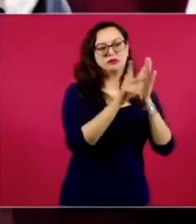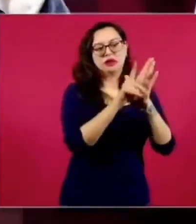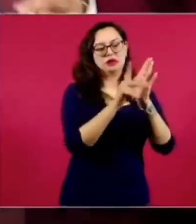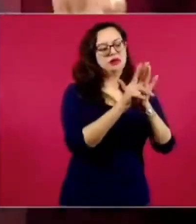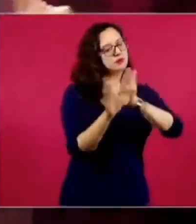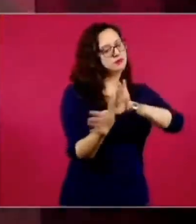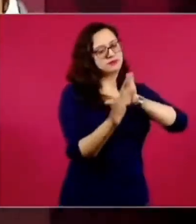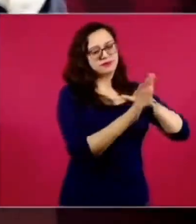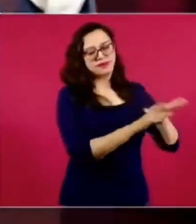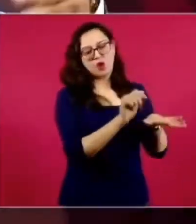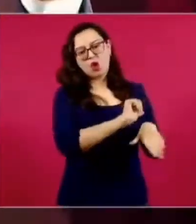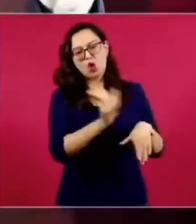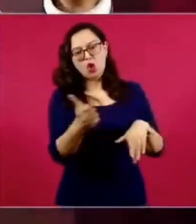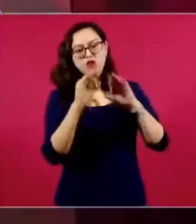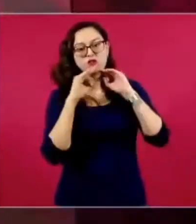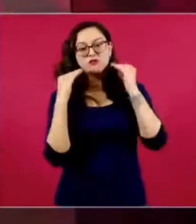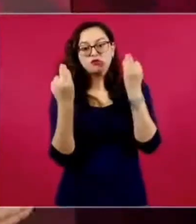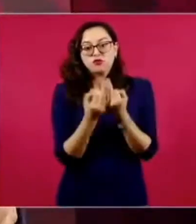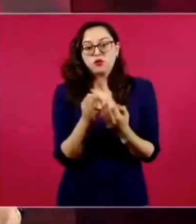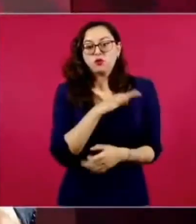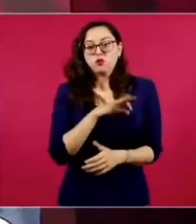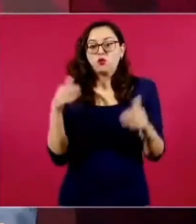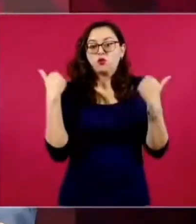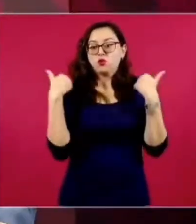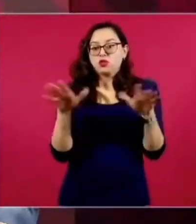radios, incluso